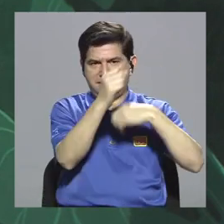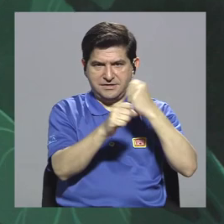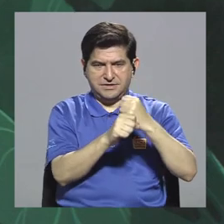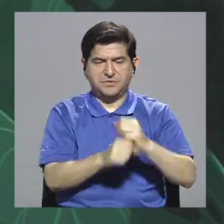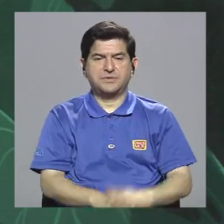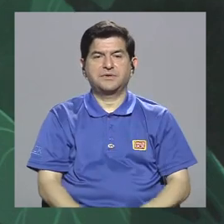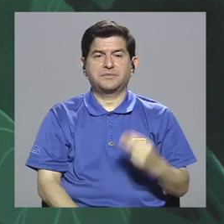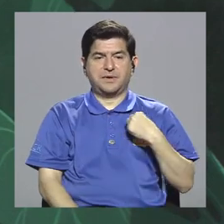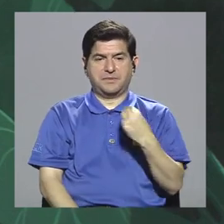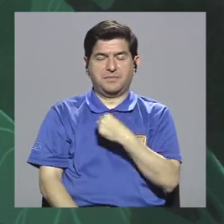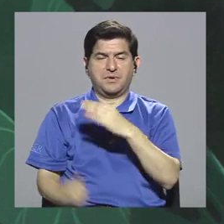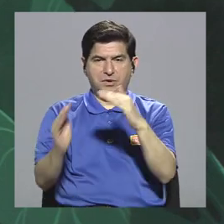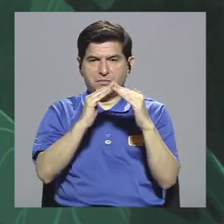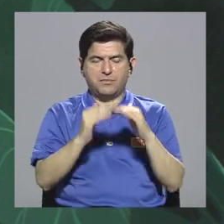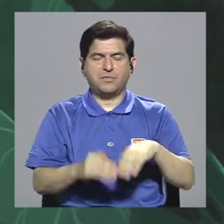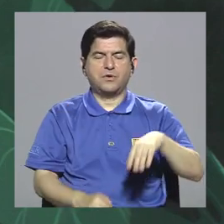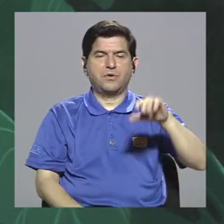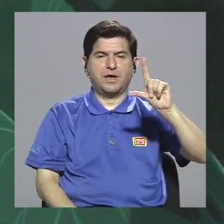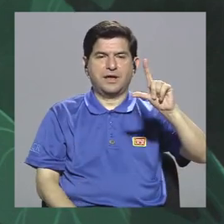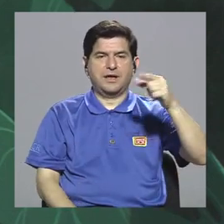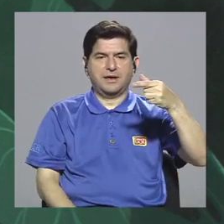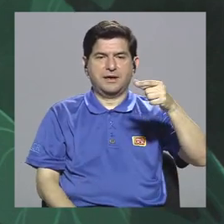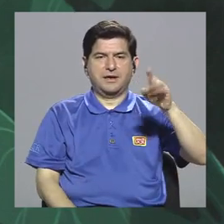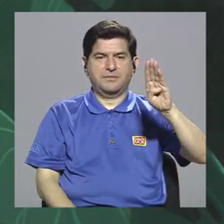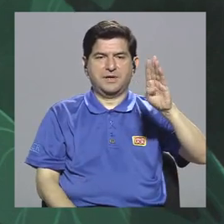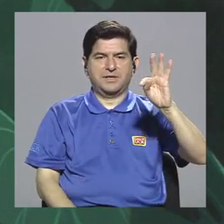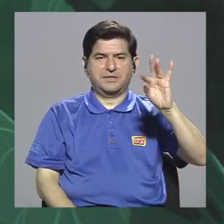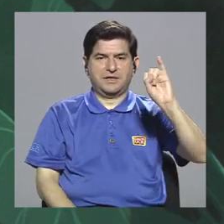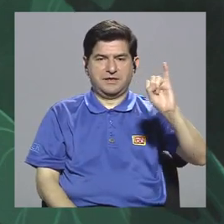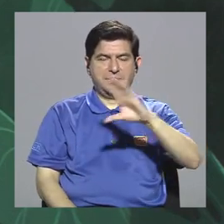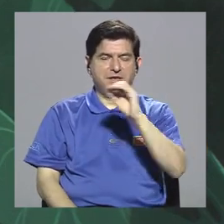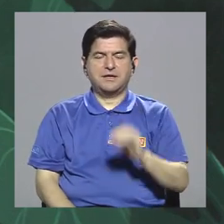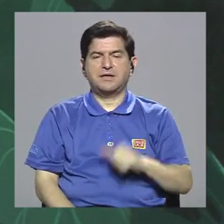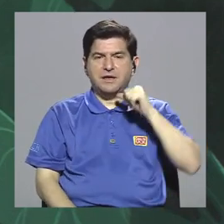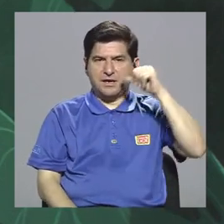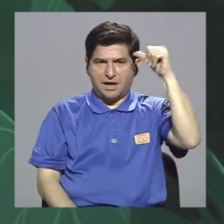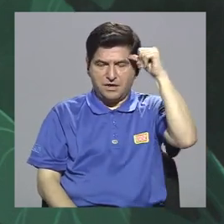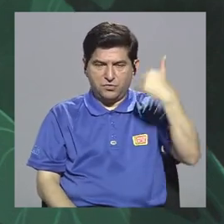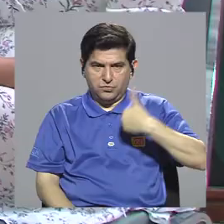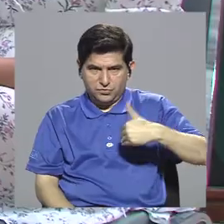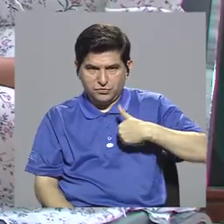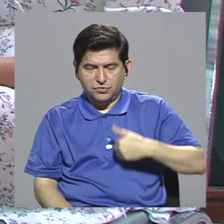que son los jóvenes entre 15 y 19 años, los miembros de la comunidad